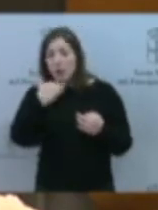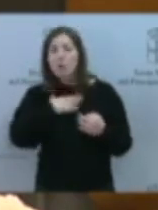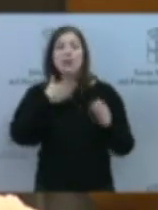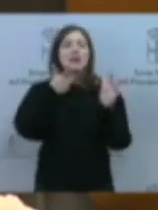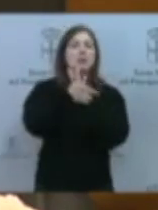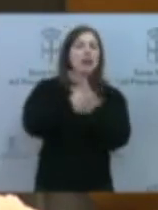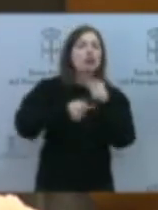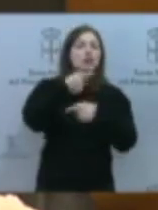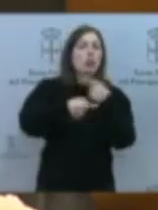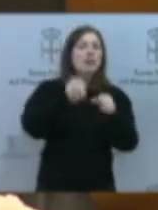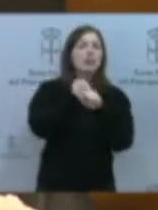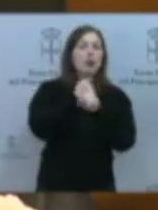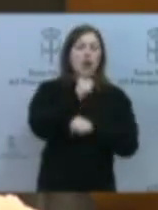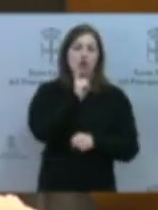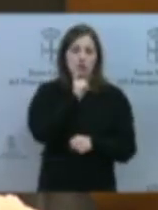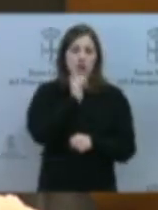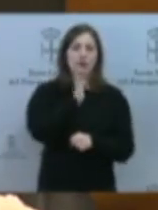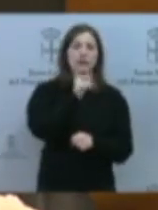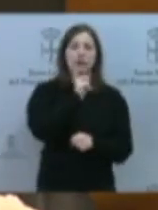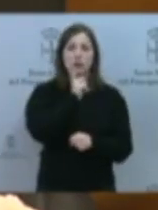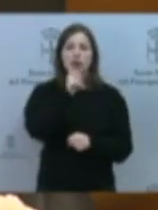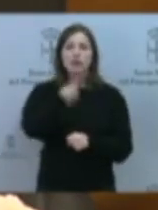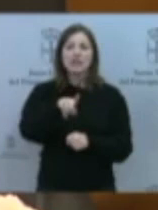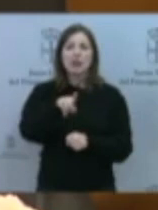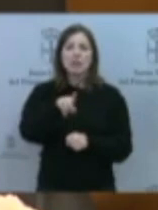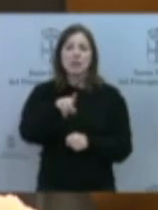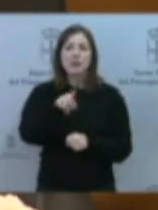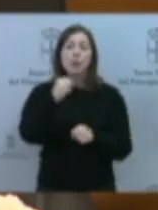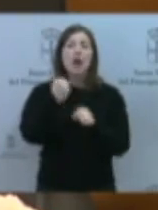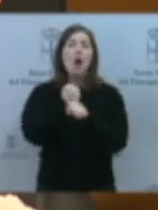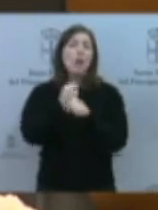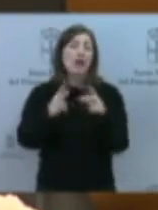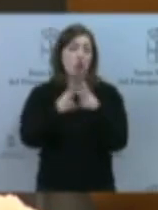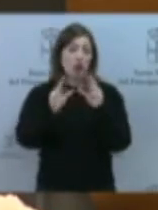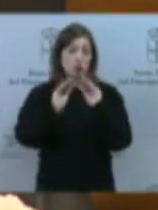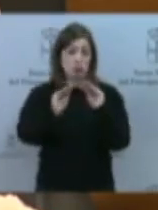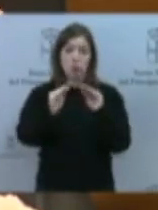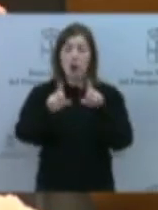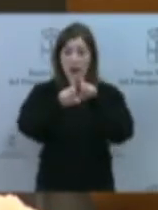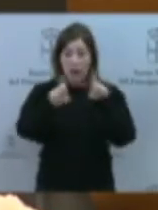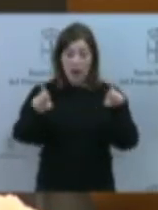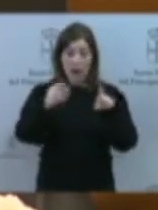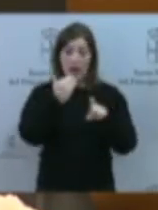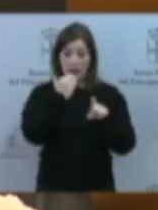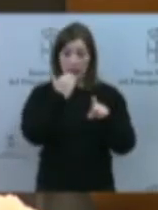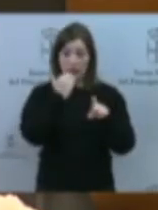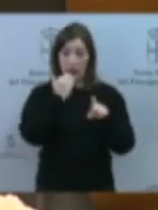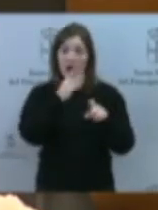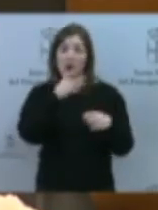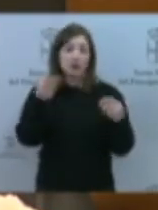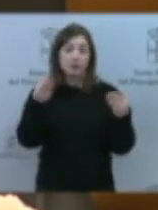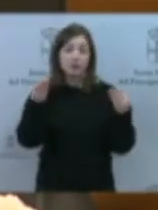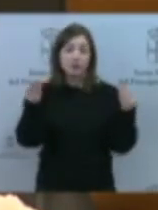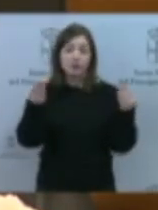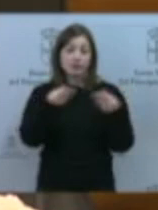la obra social de la entidad, que fai años y era el patrimonio más importante de Casastur, y ahora estamos riendo y parece que lamentablemente no va a revivir. En el